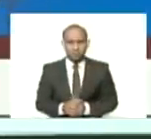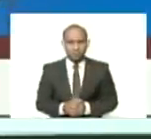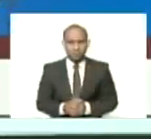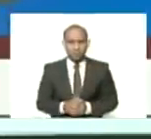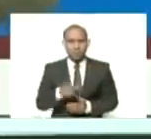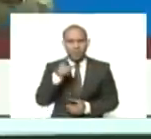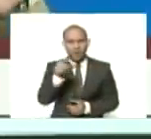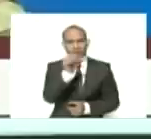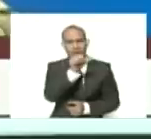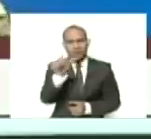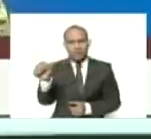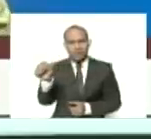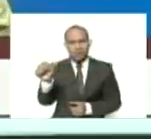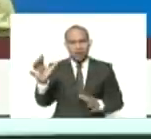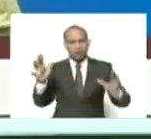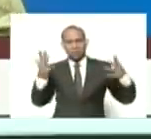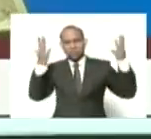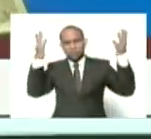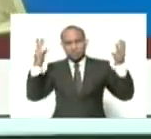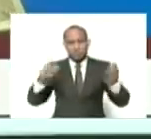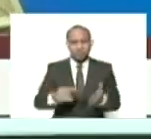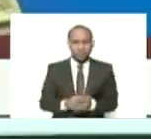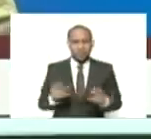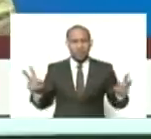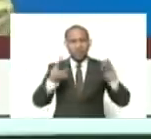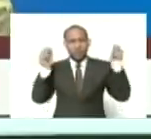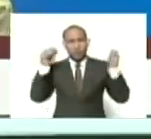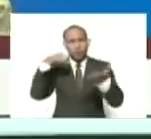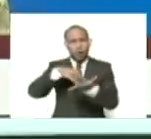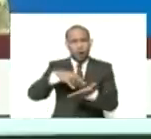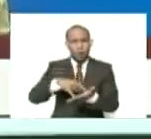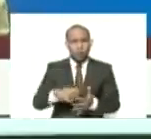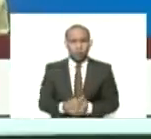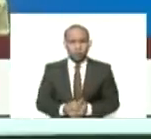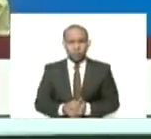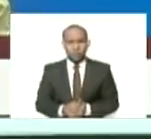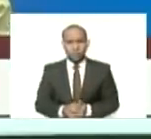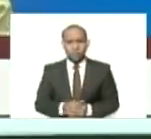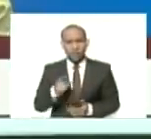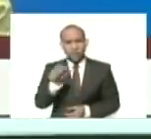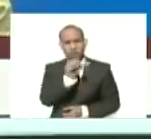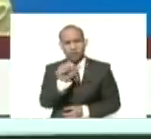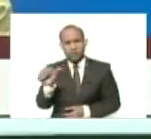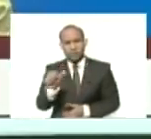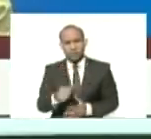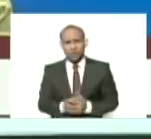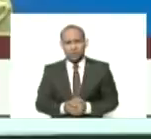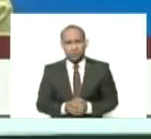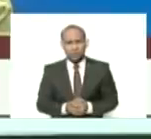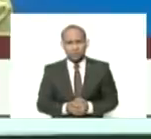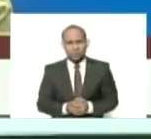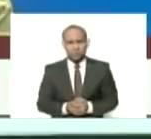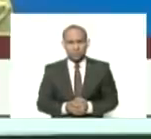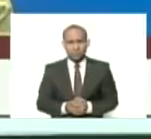en esa semana maravillosa de la victoria de Carabobo? En esa semana